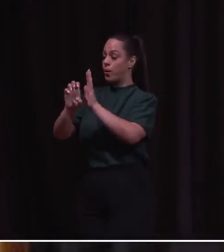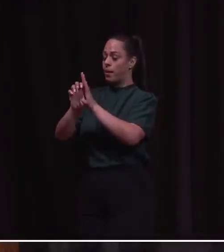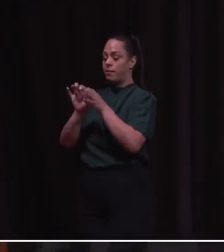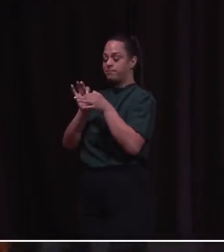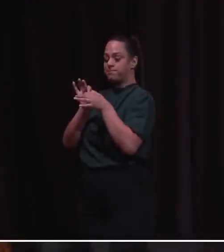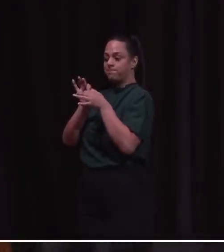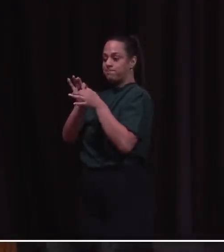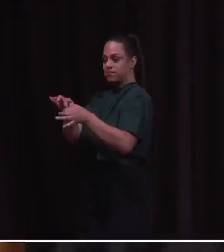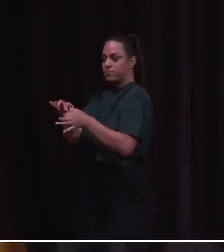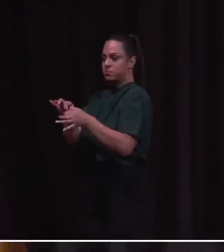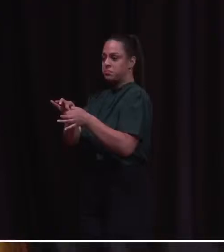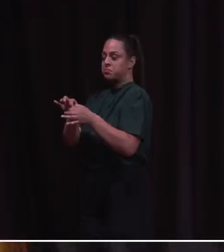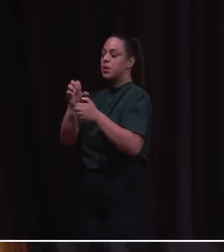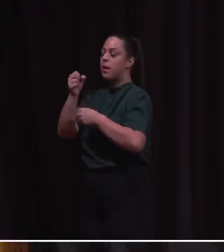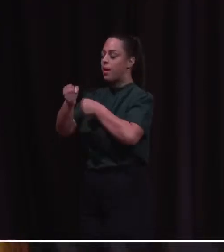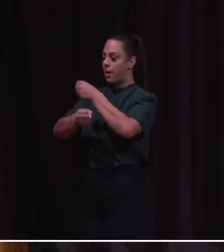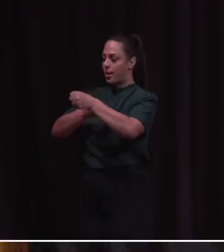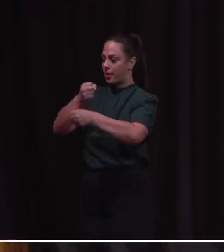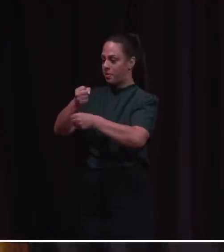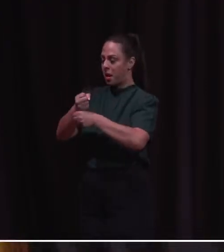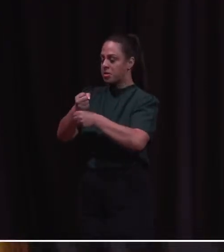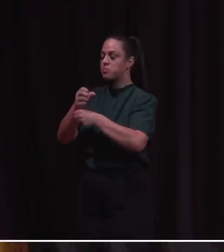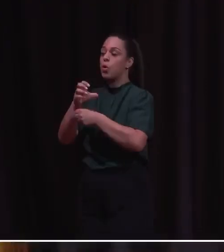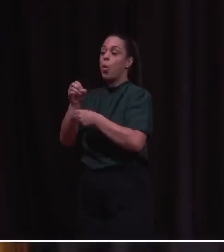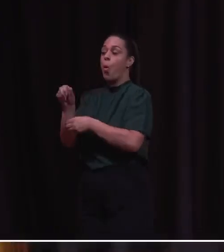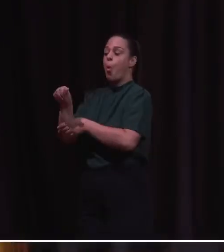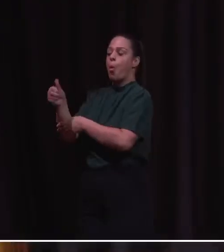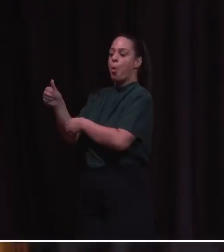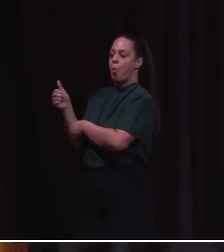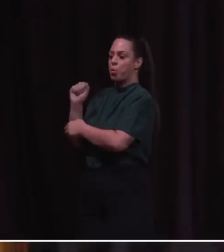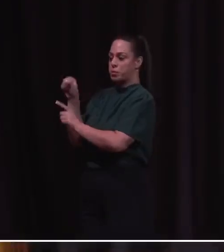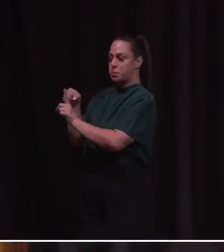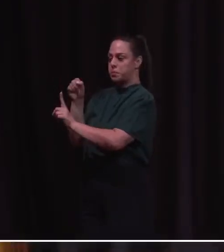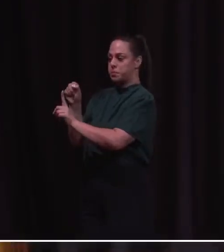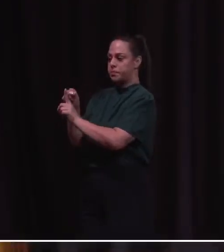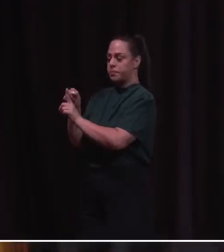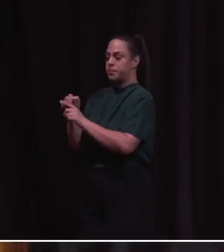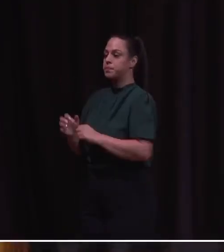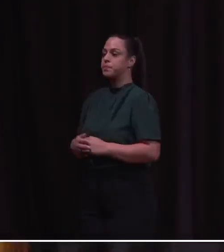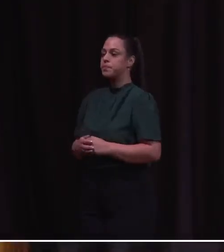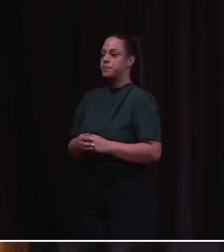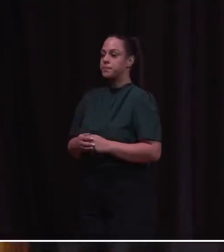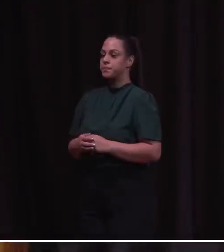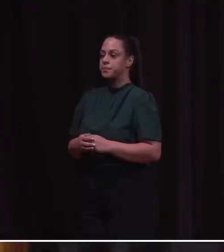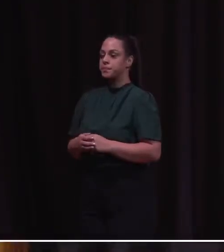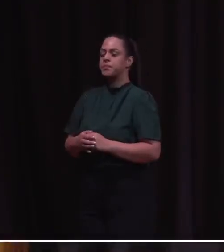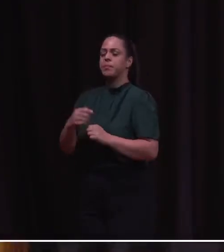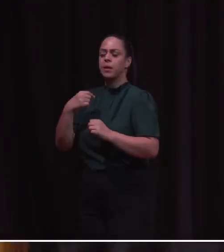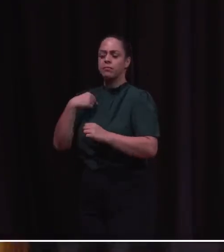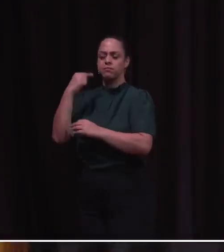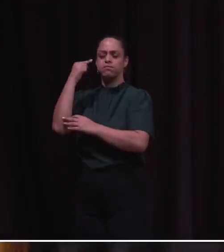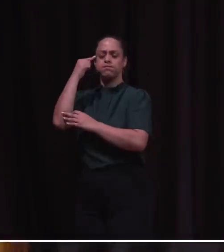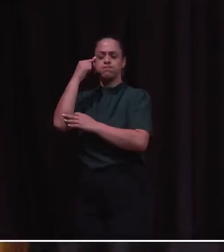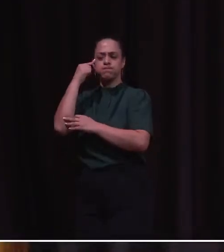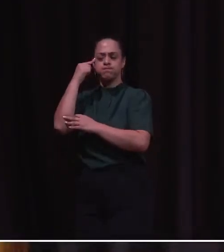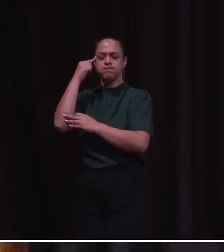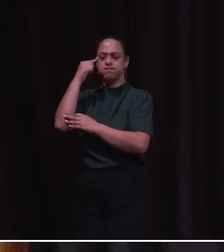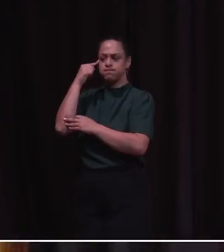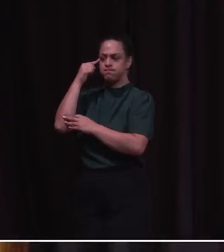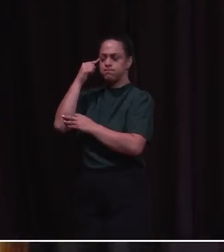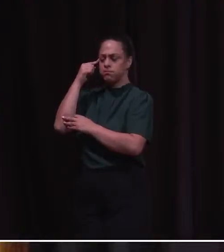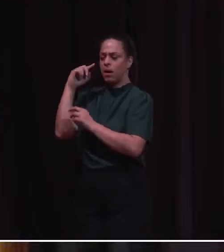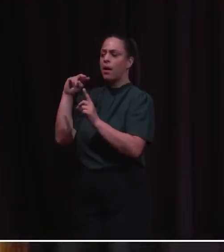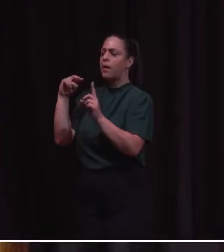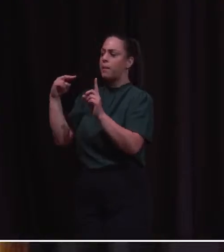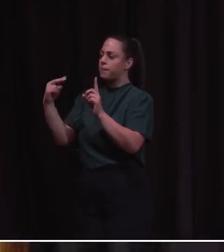por la edad u otros factores. me detengo a reflexionar sobre esta